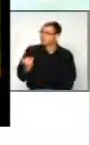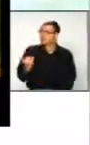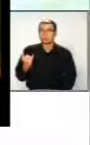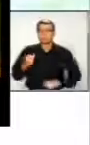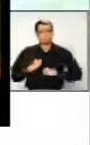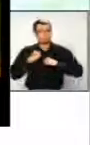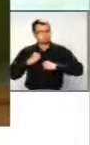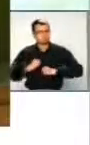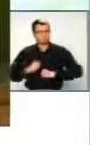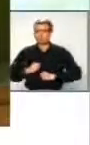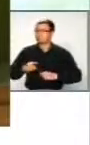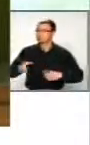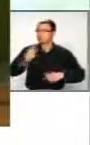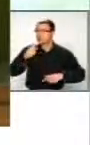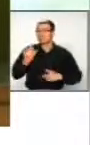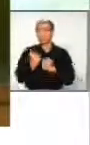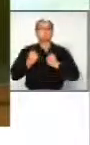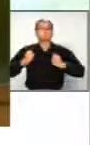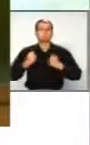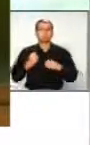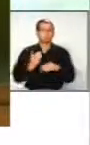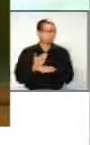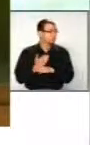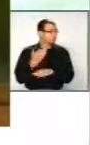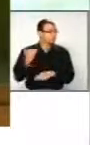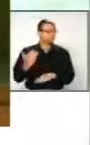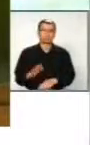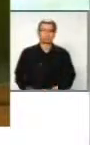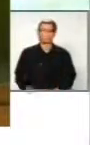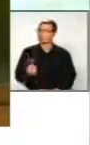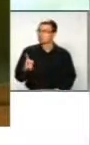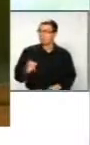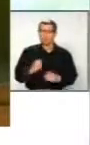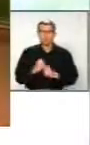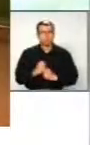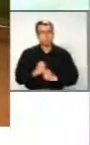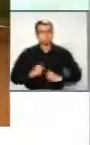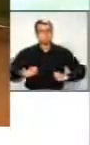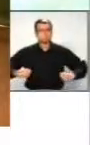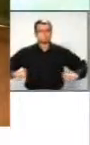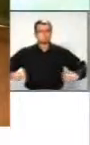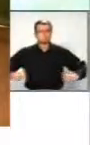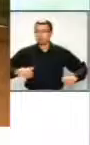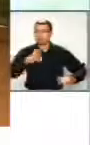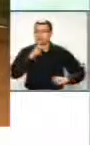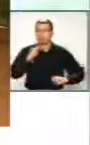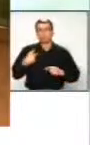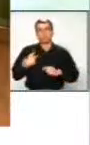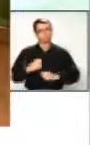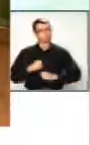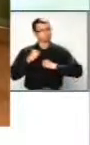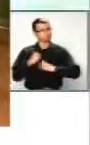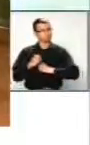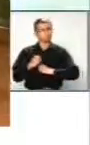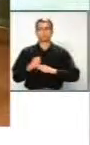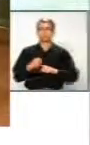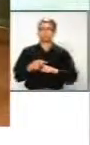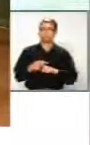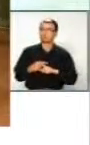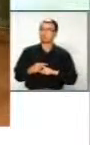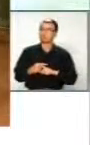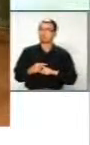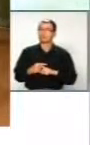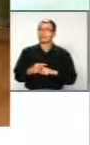está trozuda, claro. eso es gordo. Entonces yo llegaba y me decían, no, usted no es gorda, usted es trozuda. Y yo sentía que me estaban haciendo claro. así, pero más suavecito. Claro.